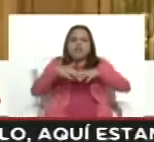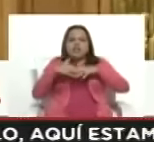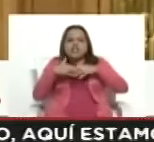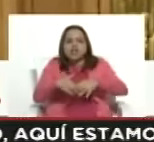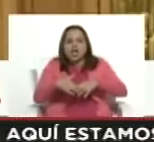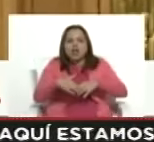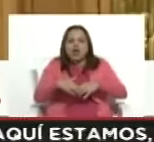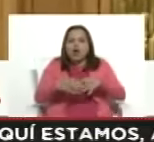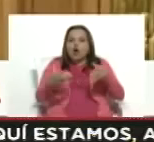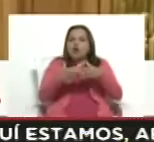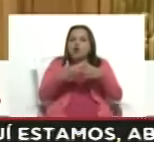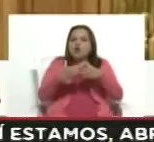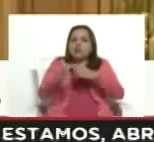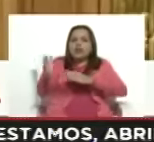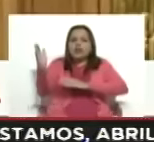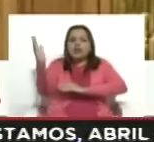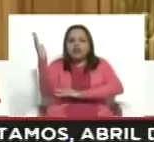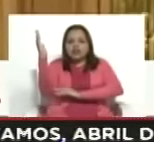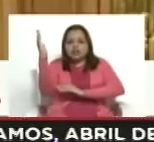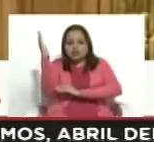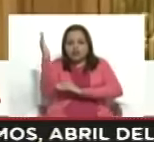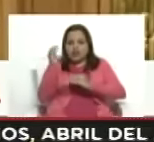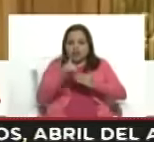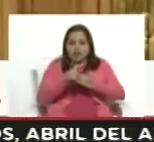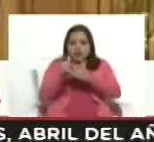jerarquía eclesiástica